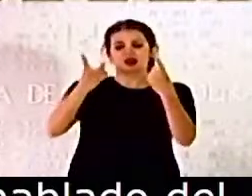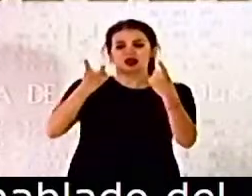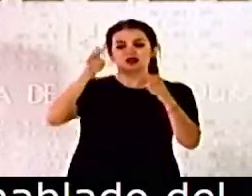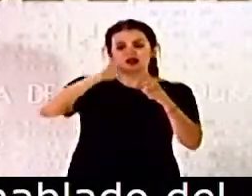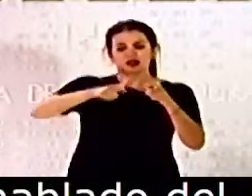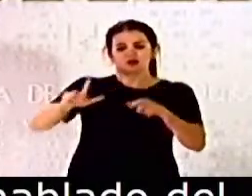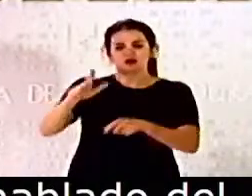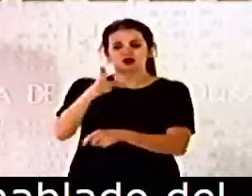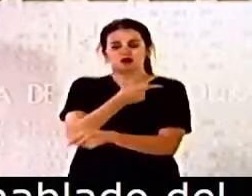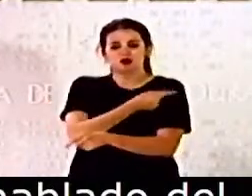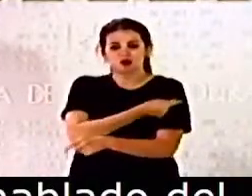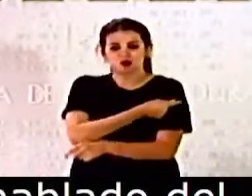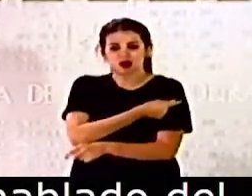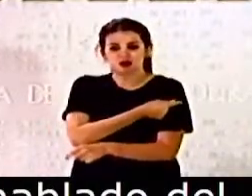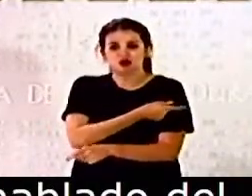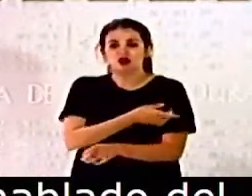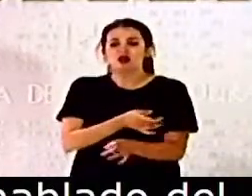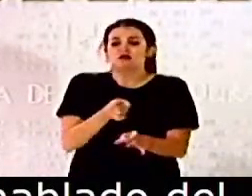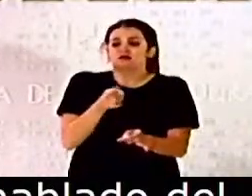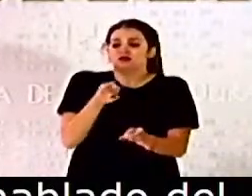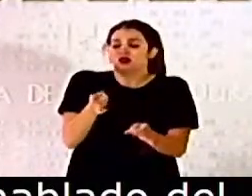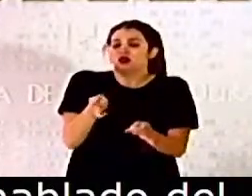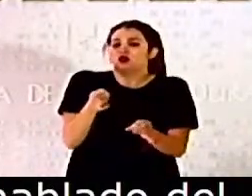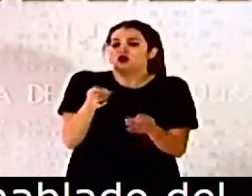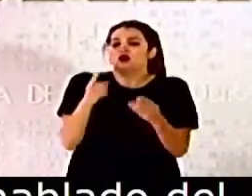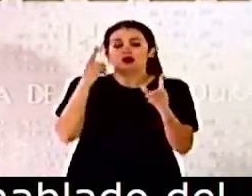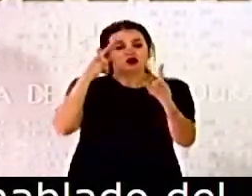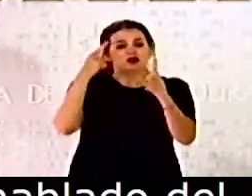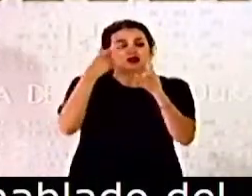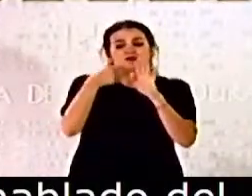siempre ha sido para saltarse restricciones.